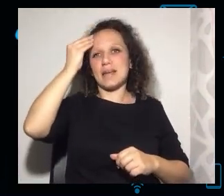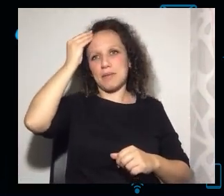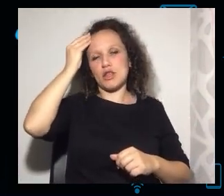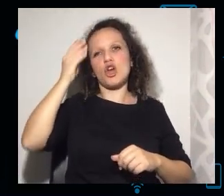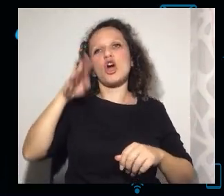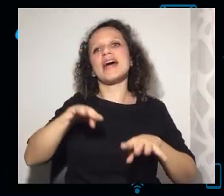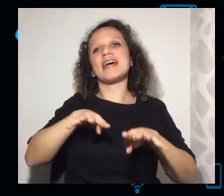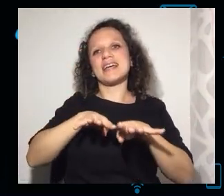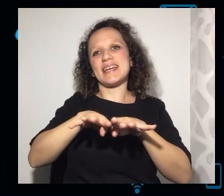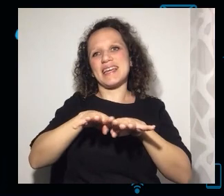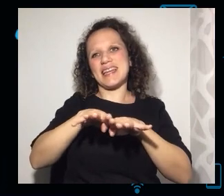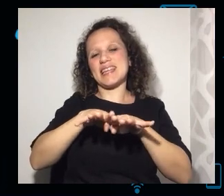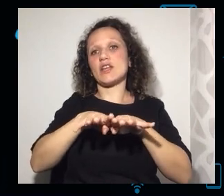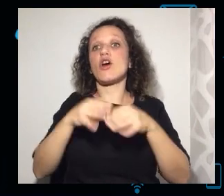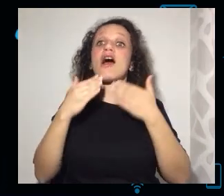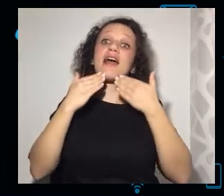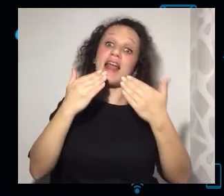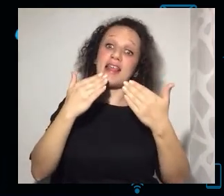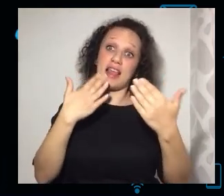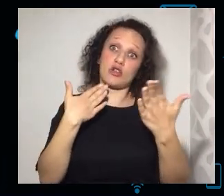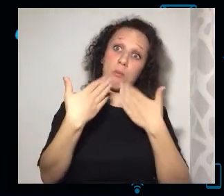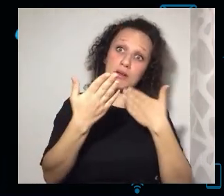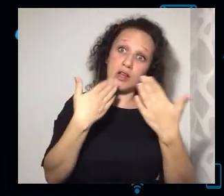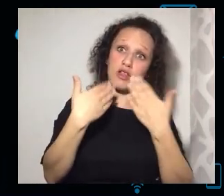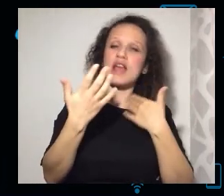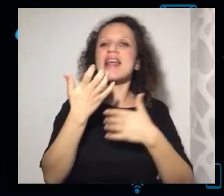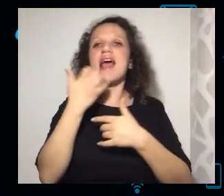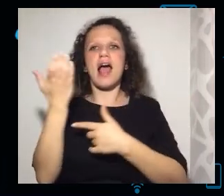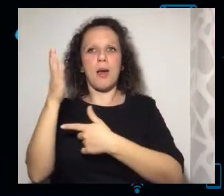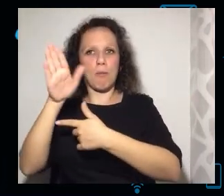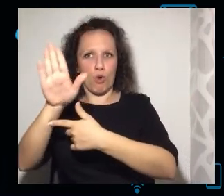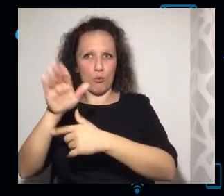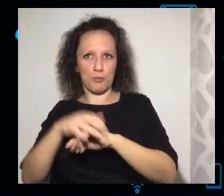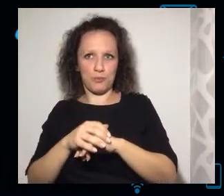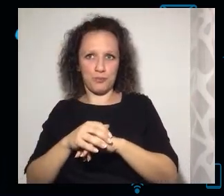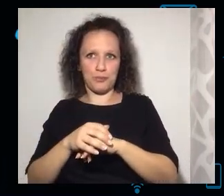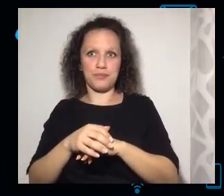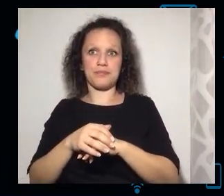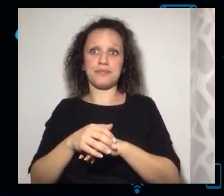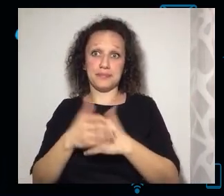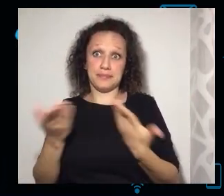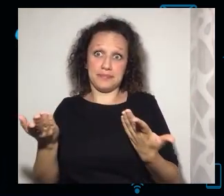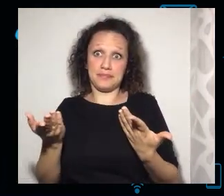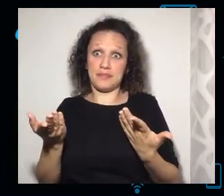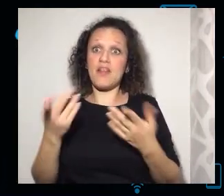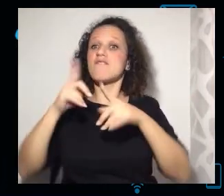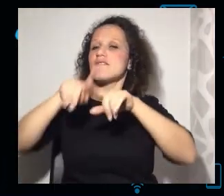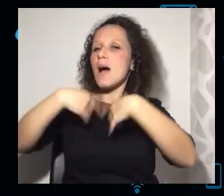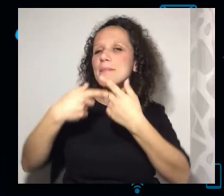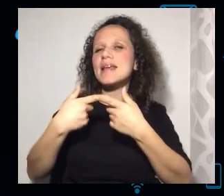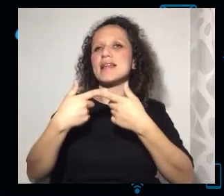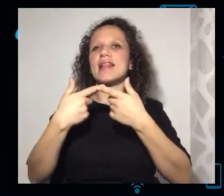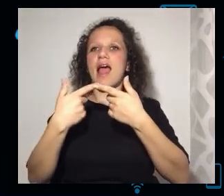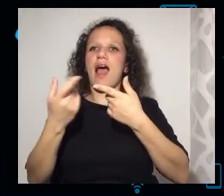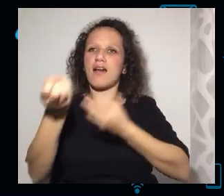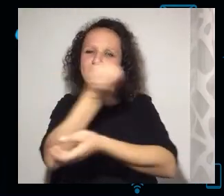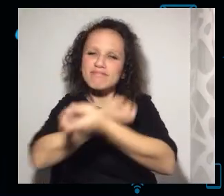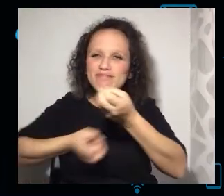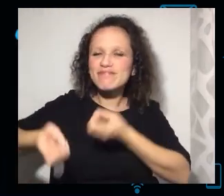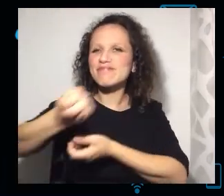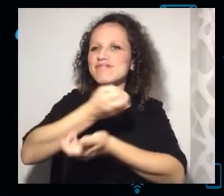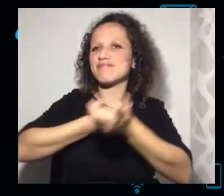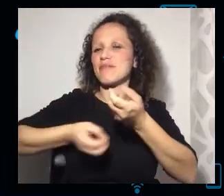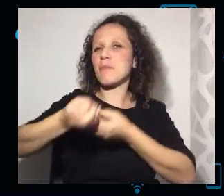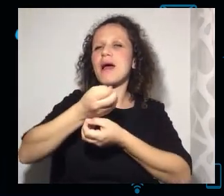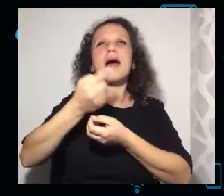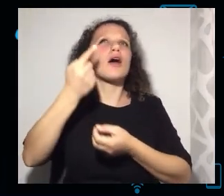a través de la conversación y el ejemplo a hablar mucho con los con la familia en familia sobre las cosas